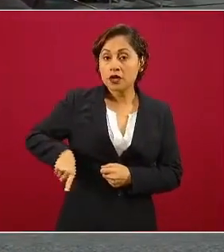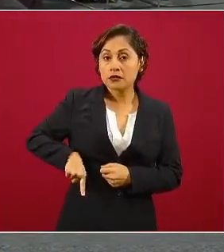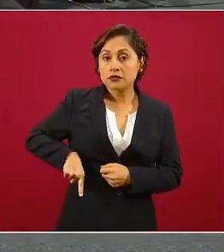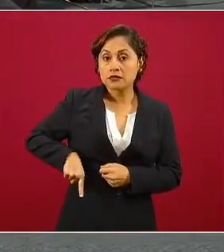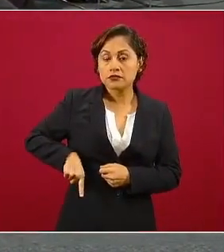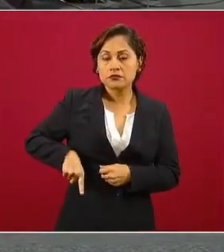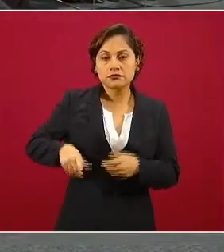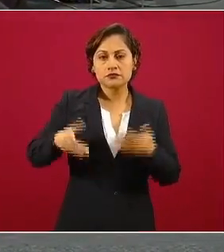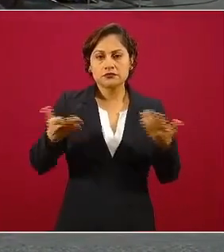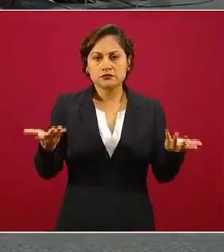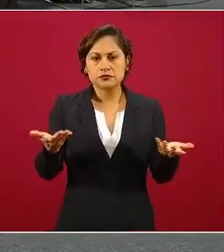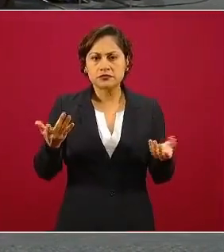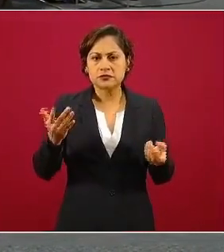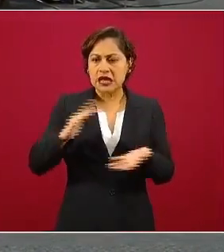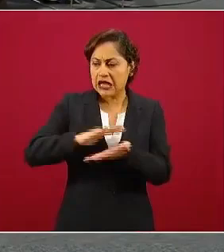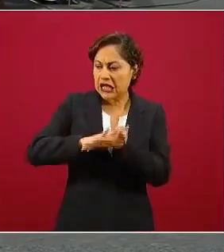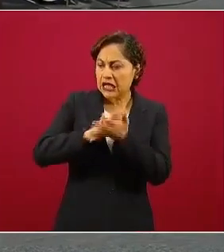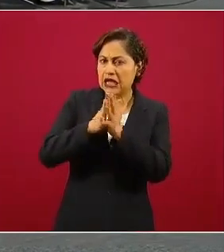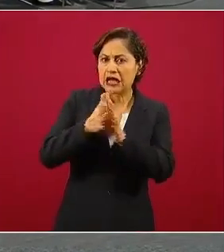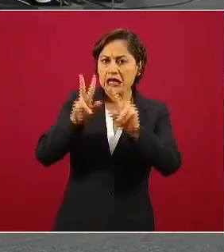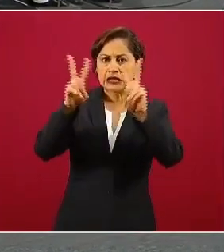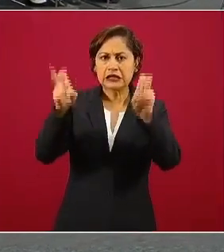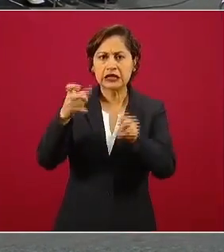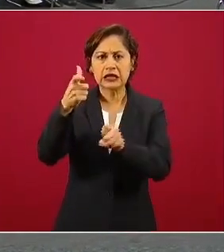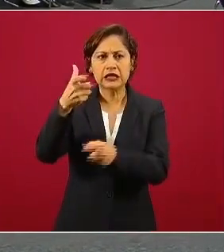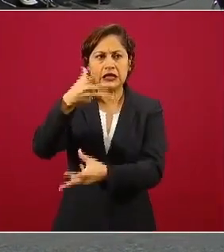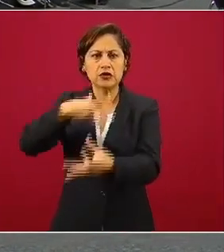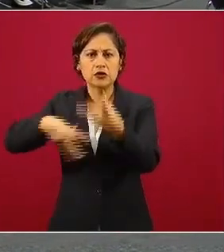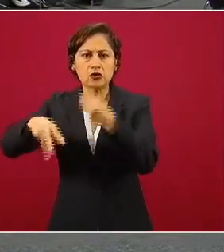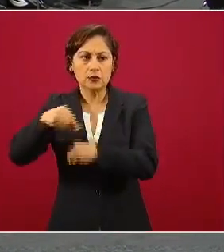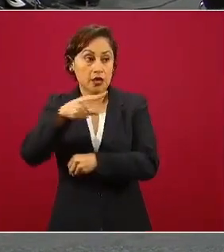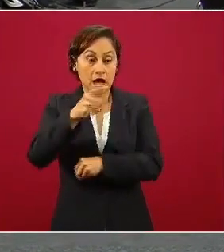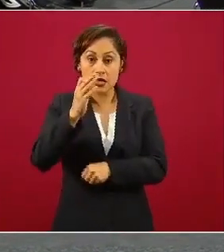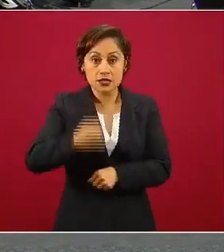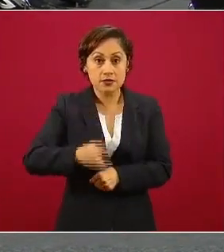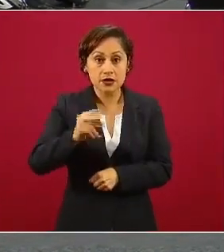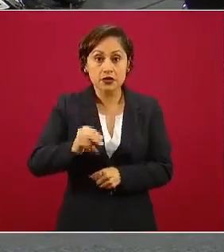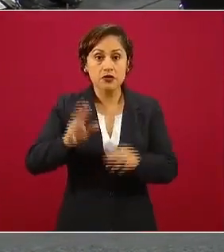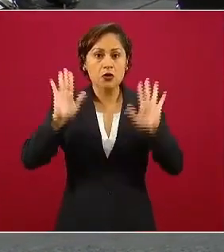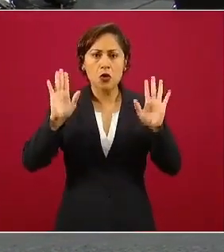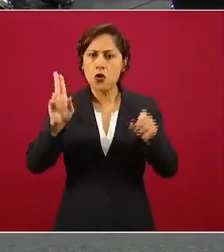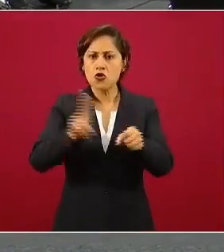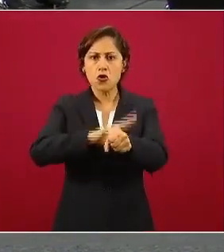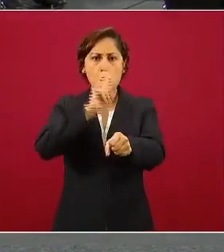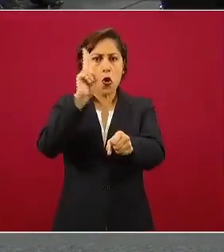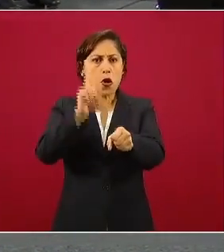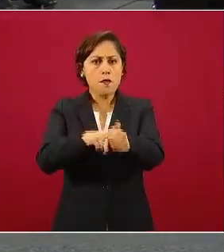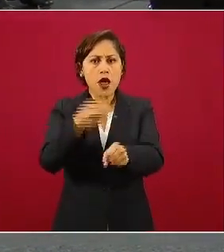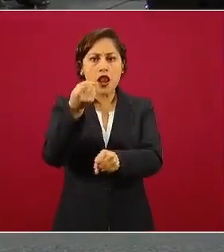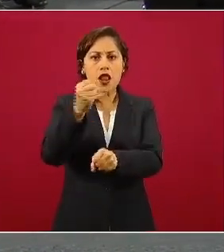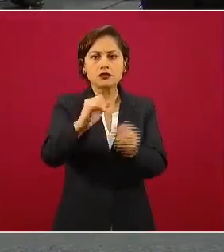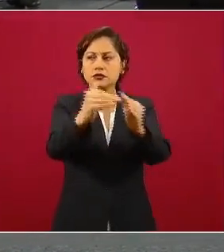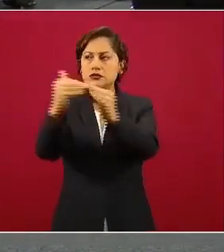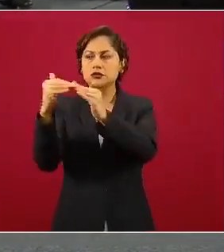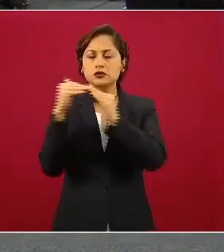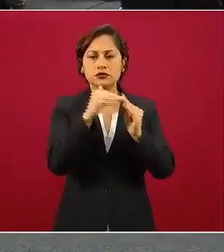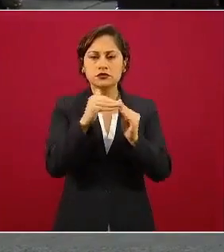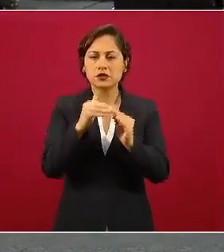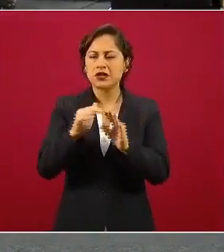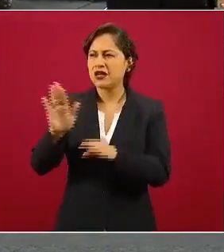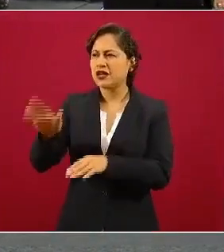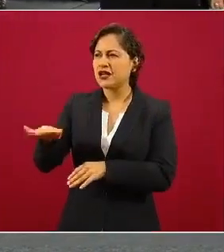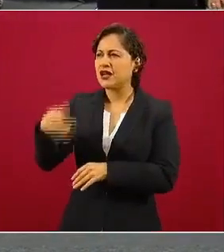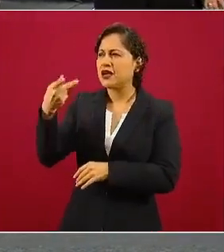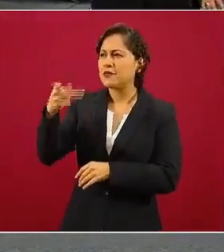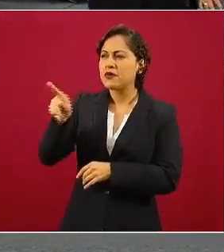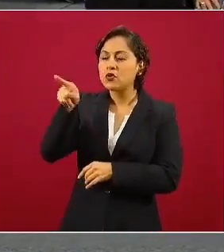política económica. Todo eso es normal en una democracia. ¿Pero no considera que debió verificarse antes la procedencia